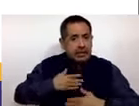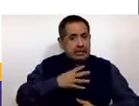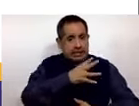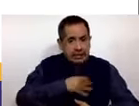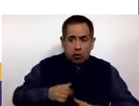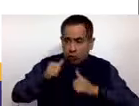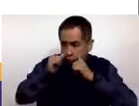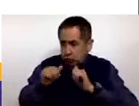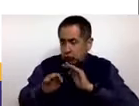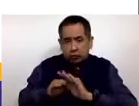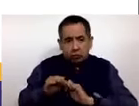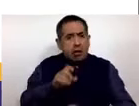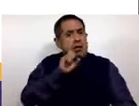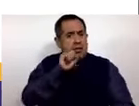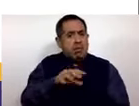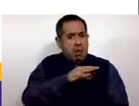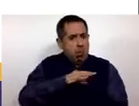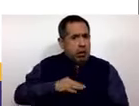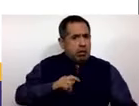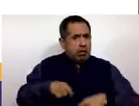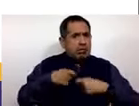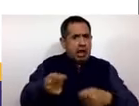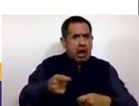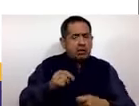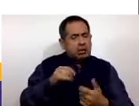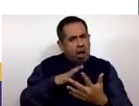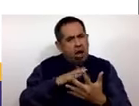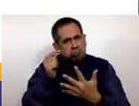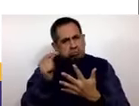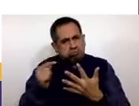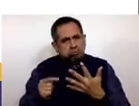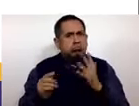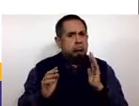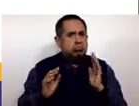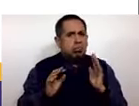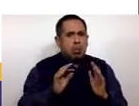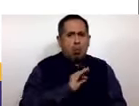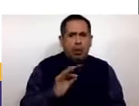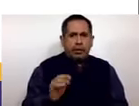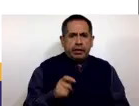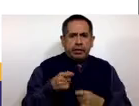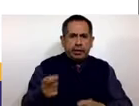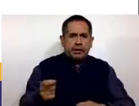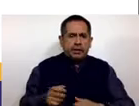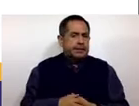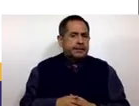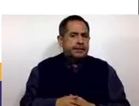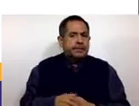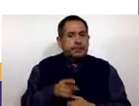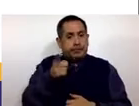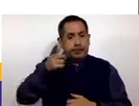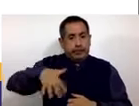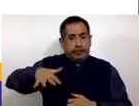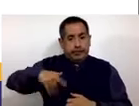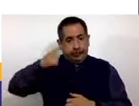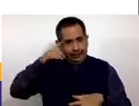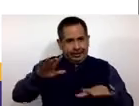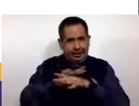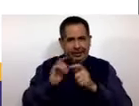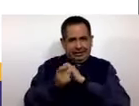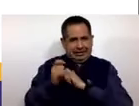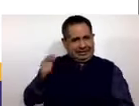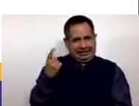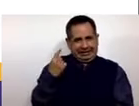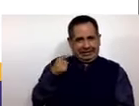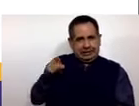hijas, también se le debe de conceder bajo ciertas condiciones, ¿no? Entonces, este cambio del que tú hablabas con la ministra hace unos